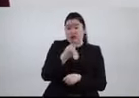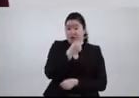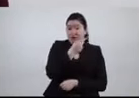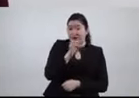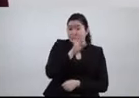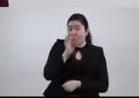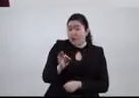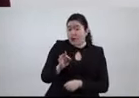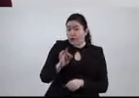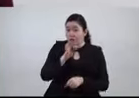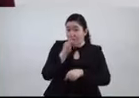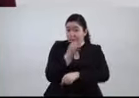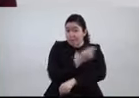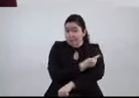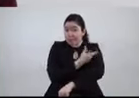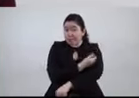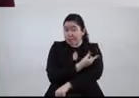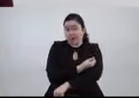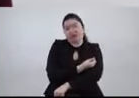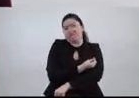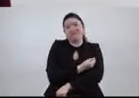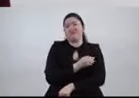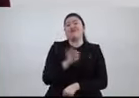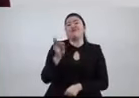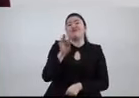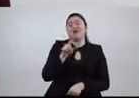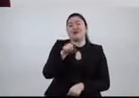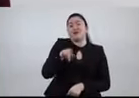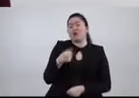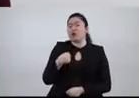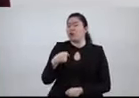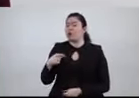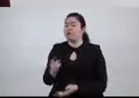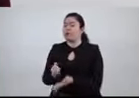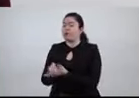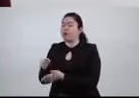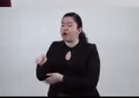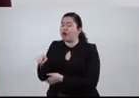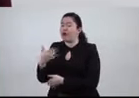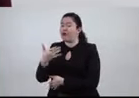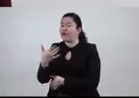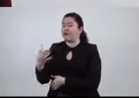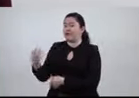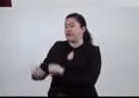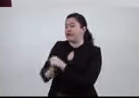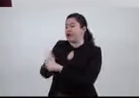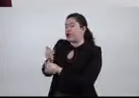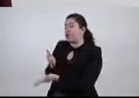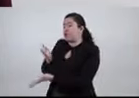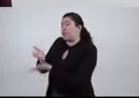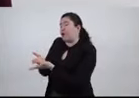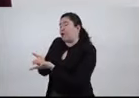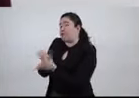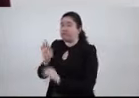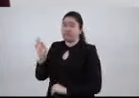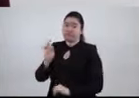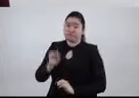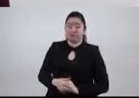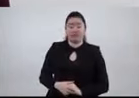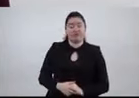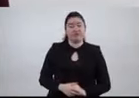razón, porque muchos de ellos se van a elegir vacunar de acuerdo a su grupo de edad. Ok. ¿Hay una forma que puedan